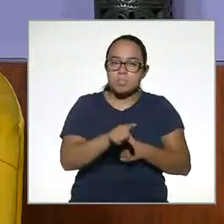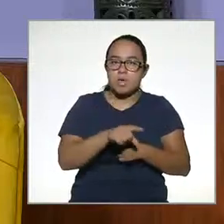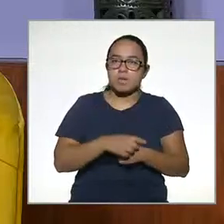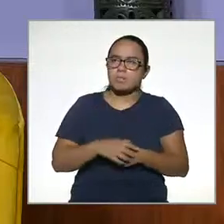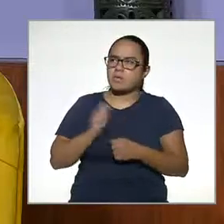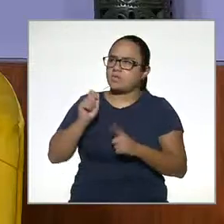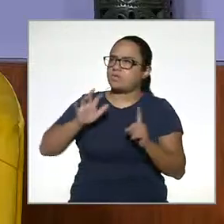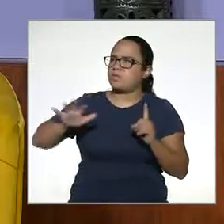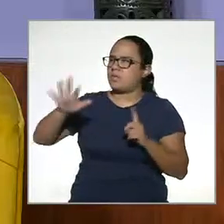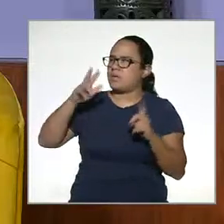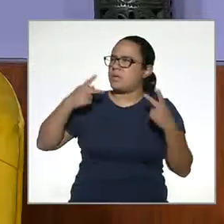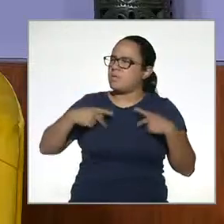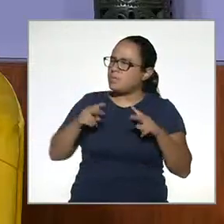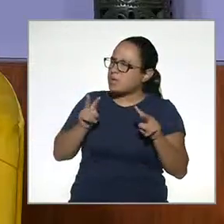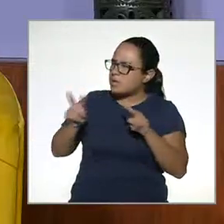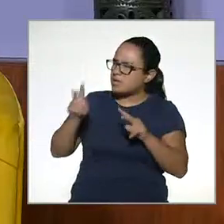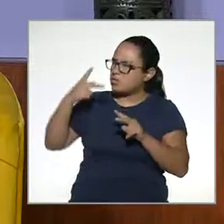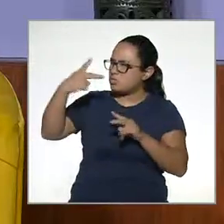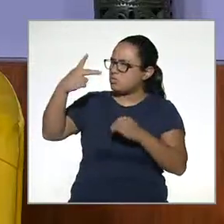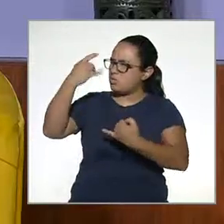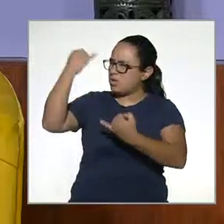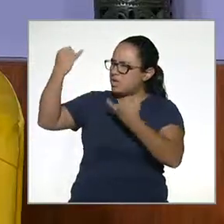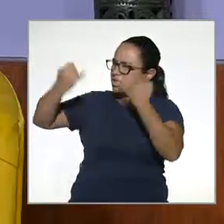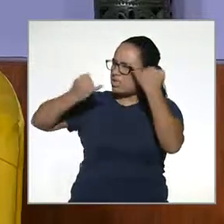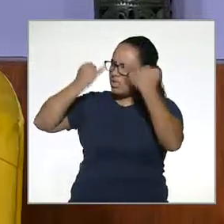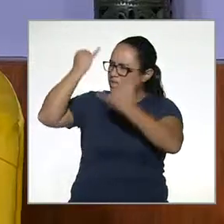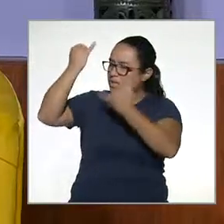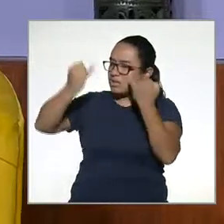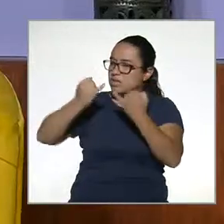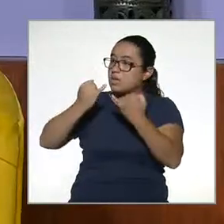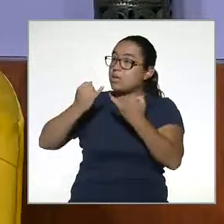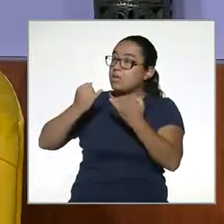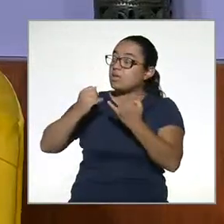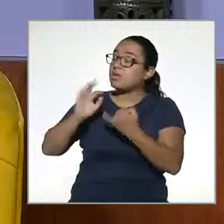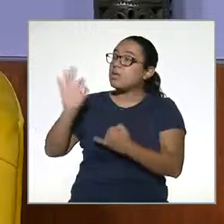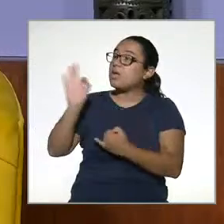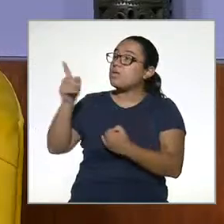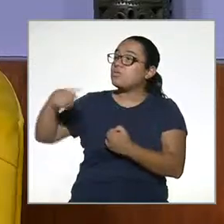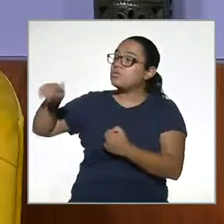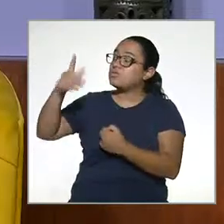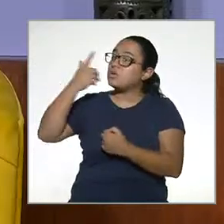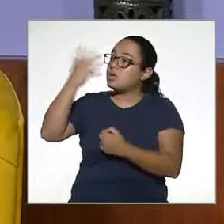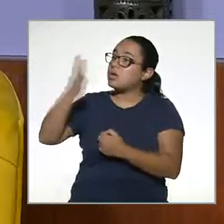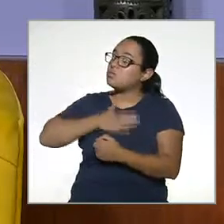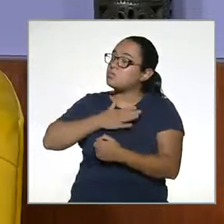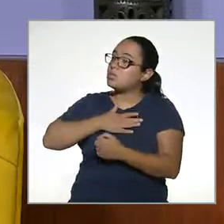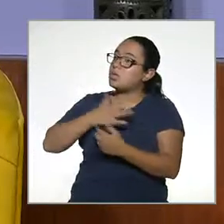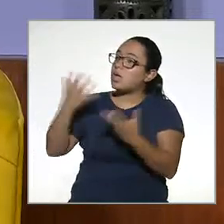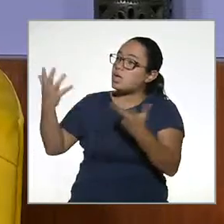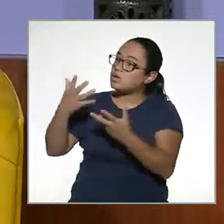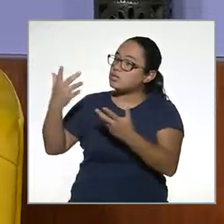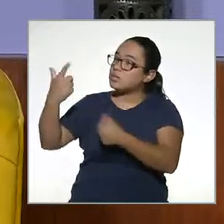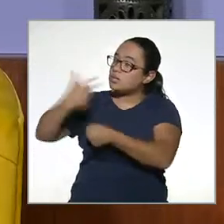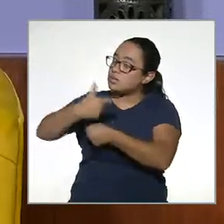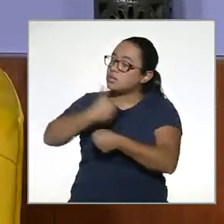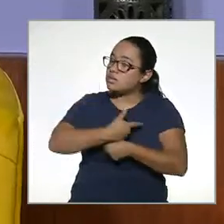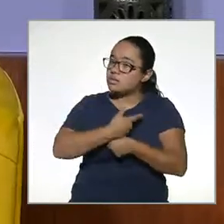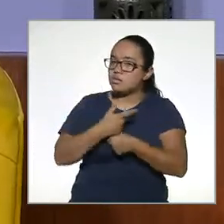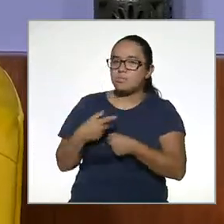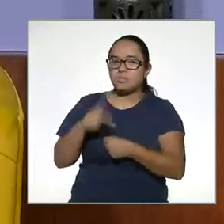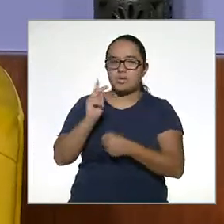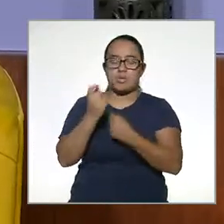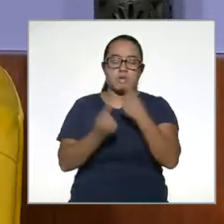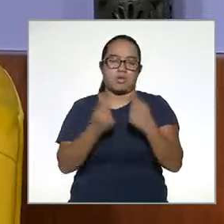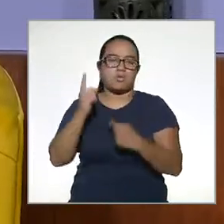una sociedad que tiene una serie de ideales, ¿no? Que espera de ellos una serie de expectativas. Y creo que los adultos en ese sentido podemos pecar